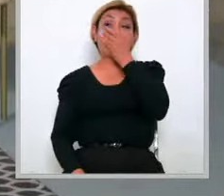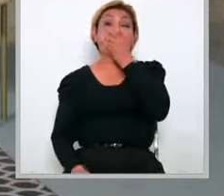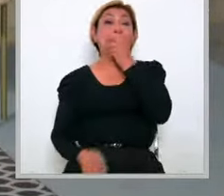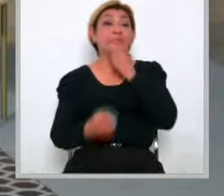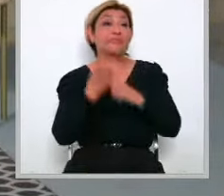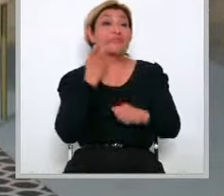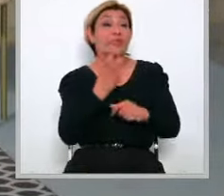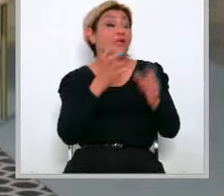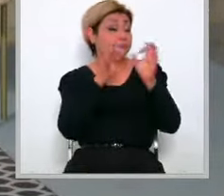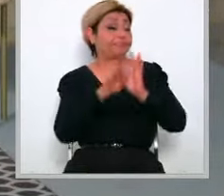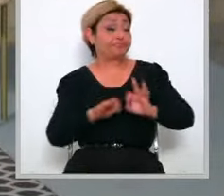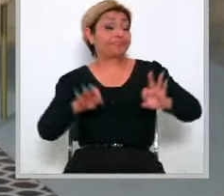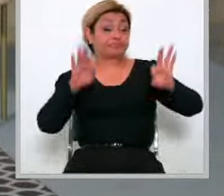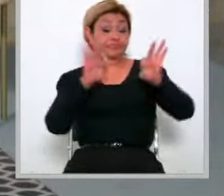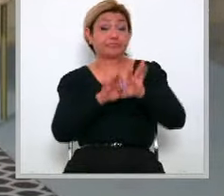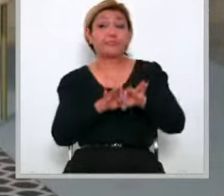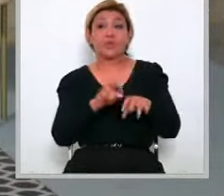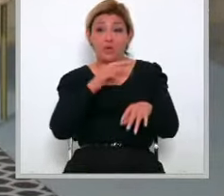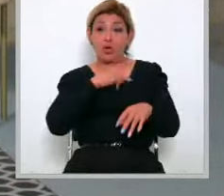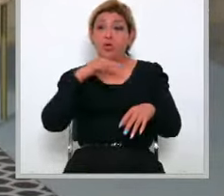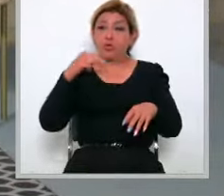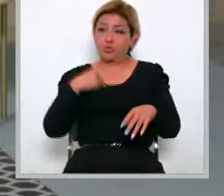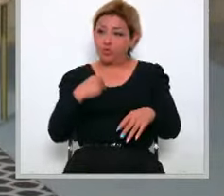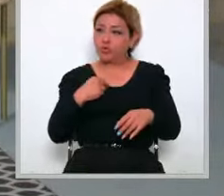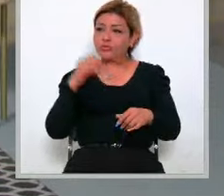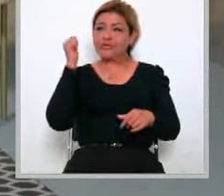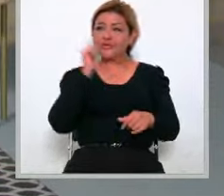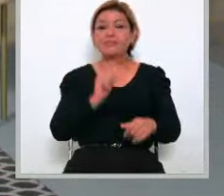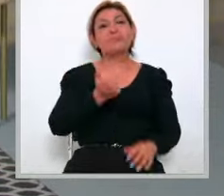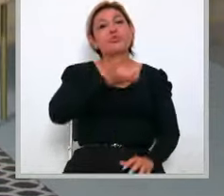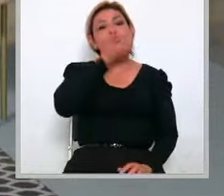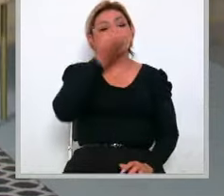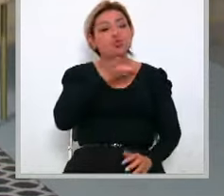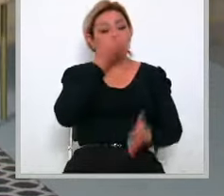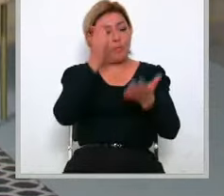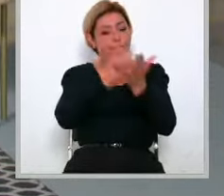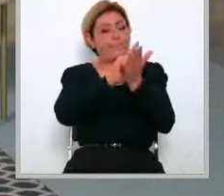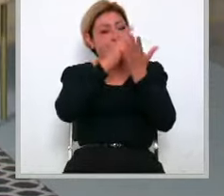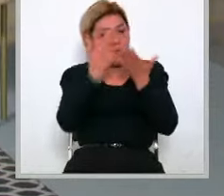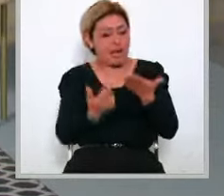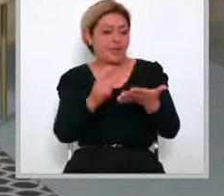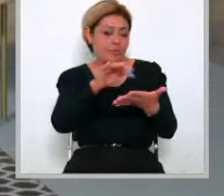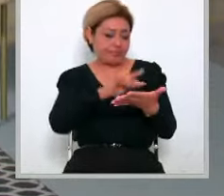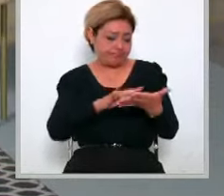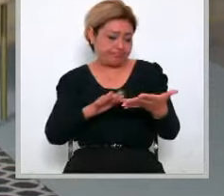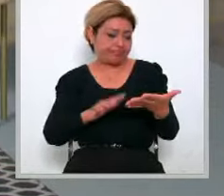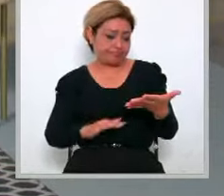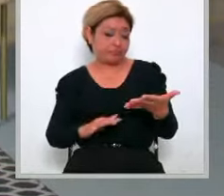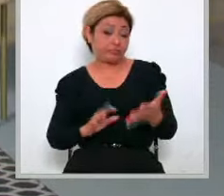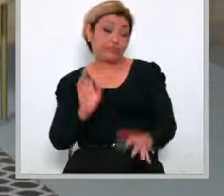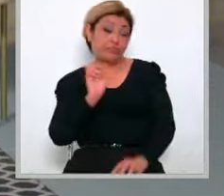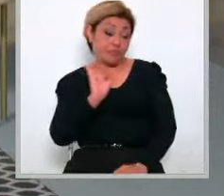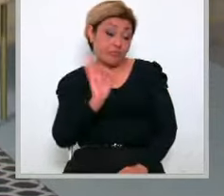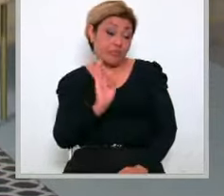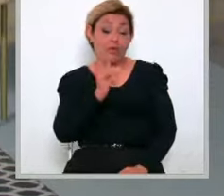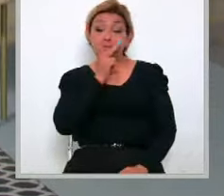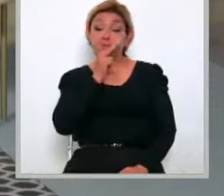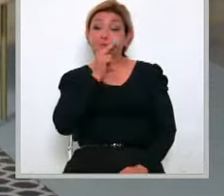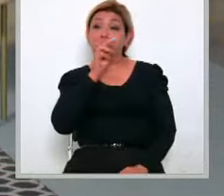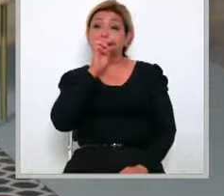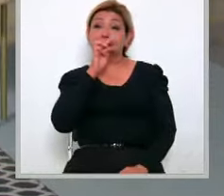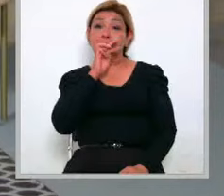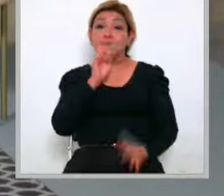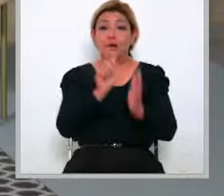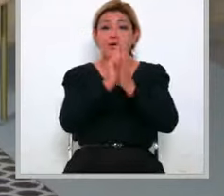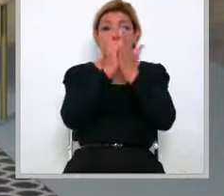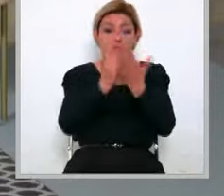muy importante. Nosotros tenemos que fomentar la lectura y la verdad lo principal es el ejemplo. Así que ustedes ya tienen ahí la invitación